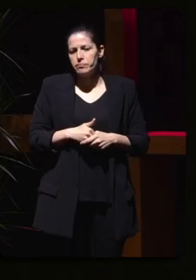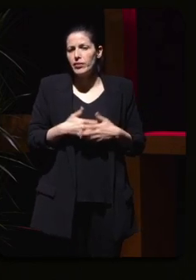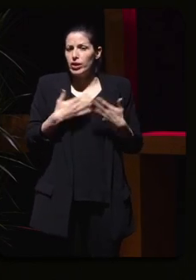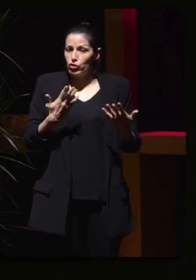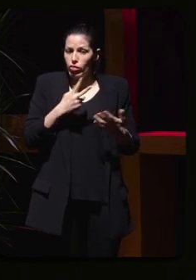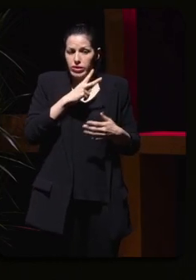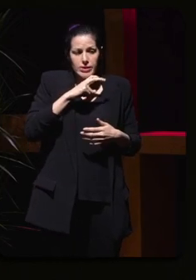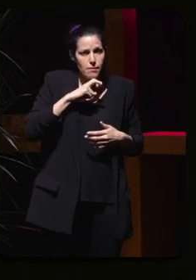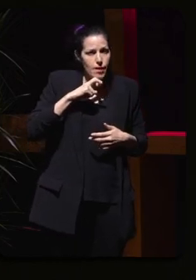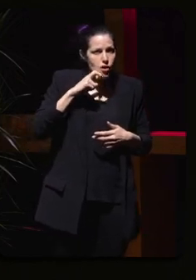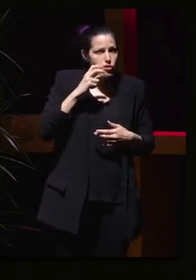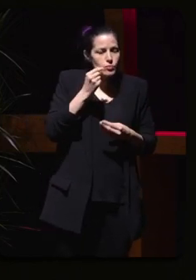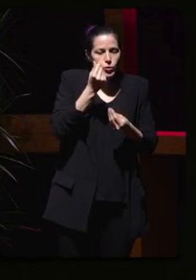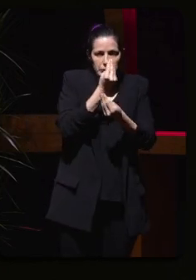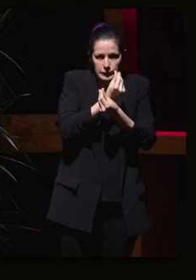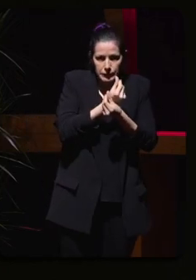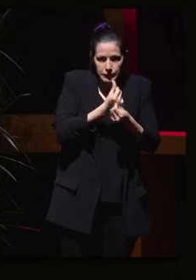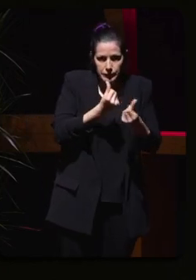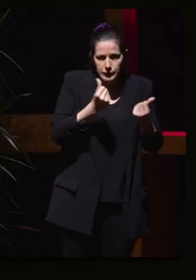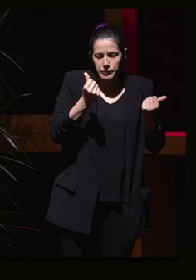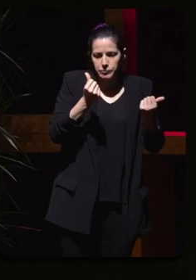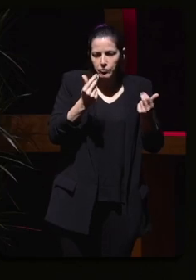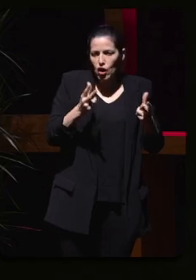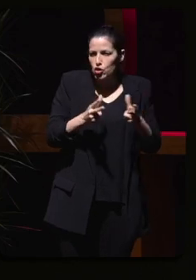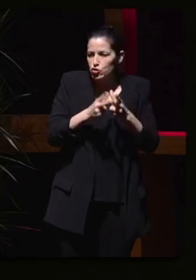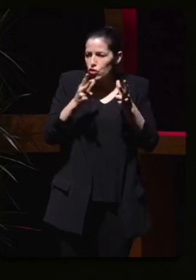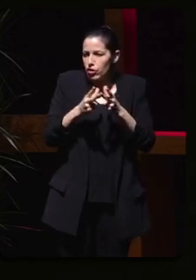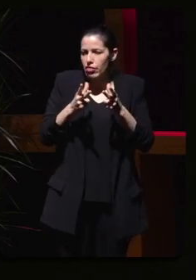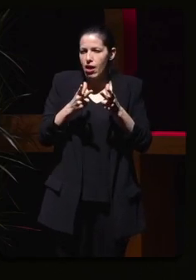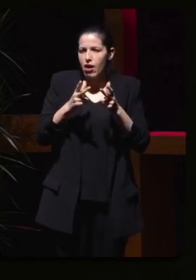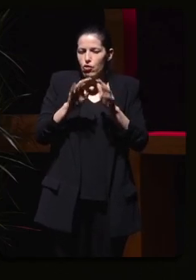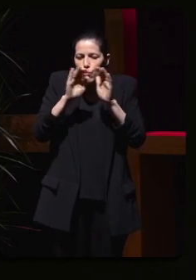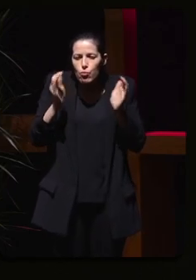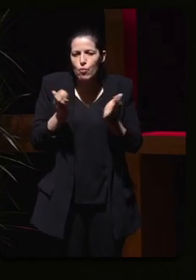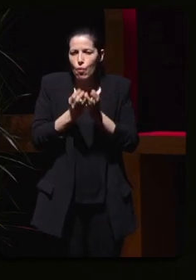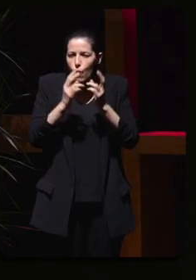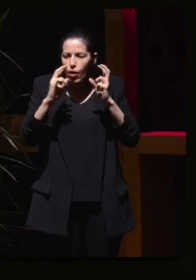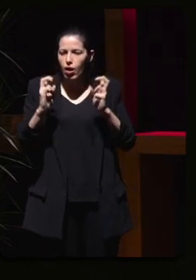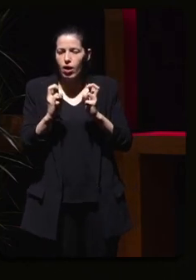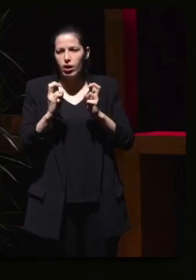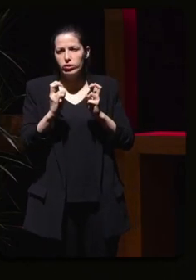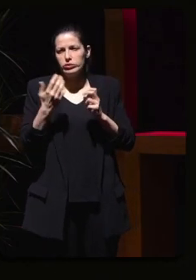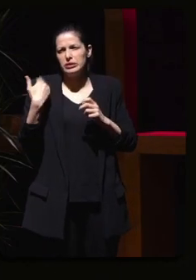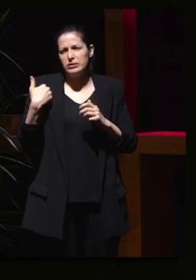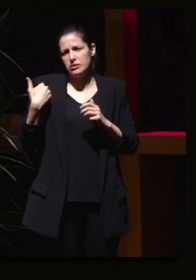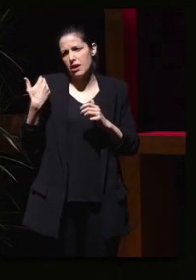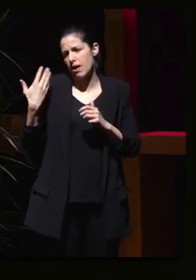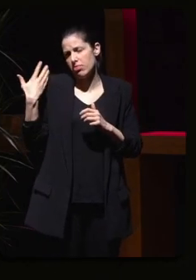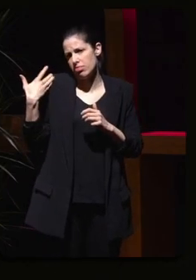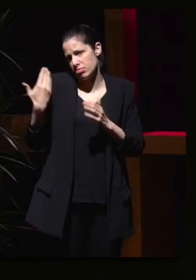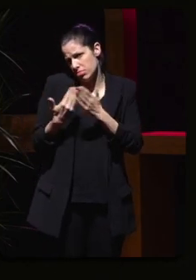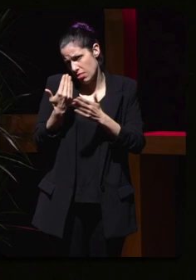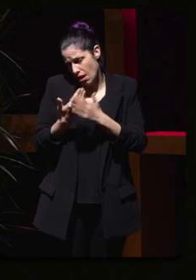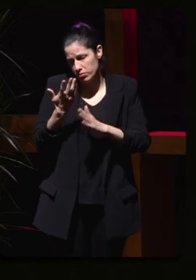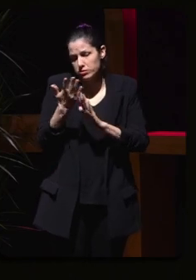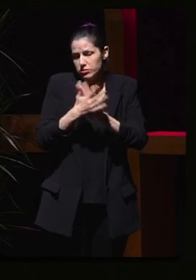valores se van diluyendo. Esa sociedad que es encerrada en burbujas, bueno, todo esto ya se ha hablado aquí estos días y no voy a extenderme, y